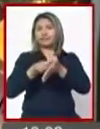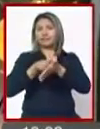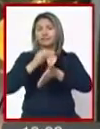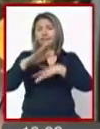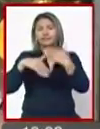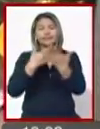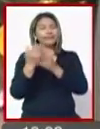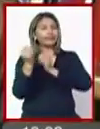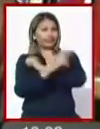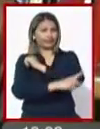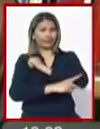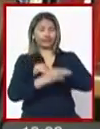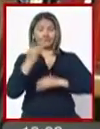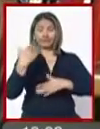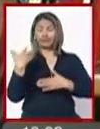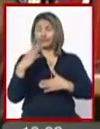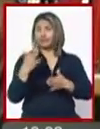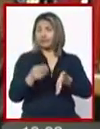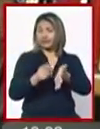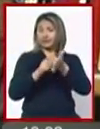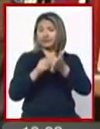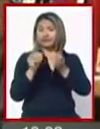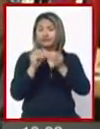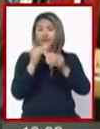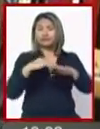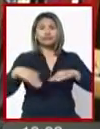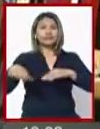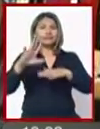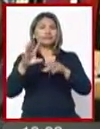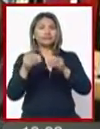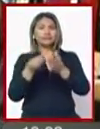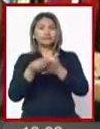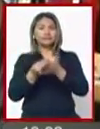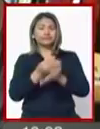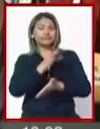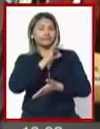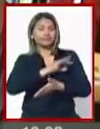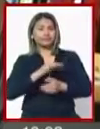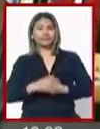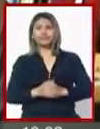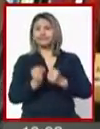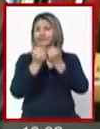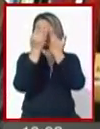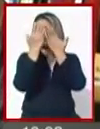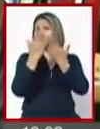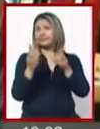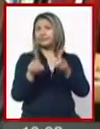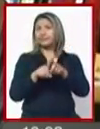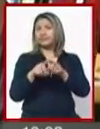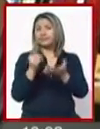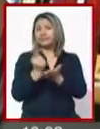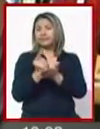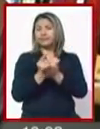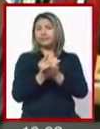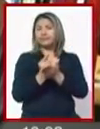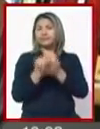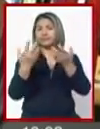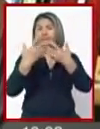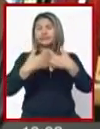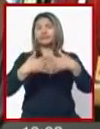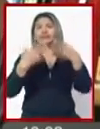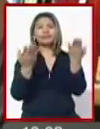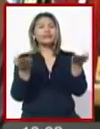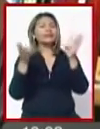economía de todo el país. Si bien nosotros hemos exigido un mayor incremento salarial, lamentablemente la amenaza del empresario de